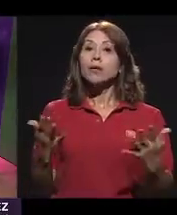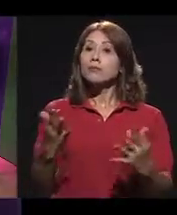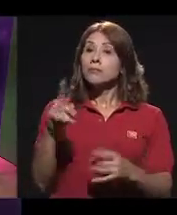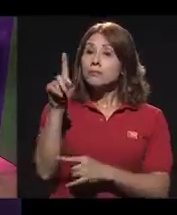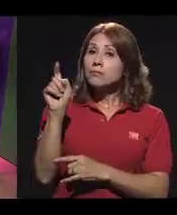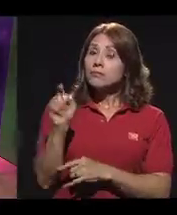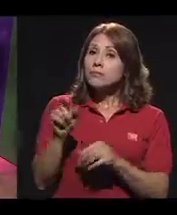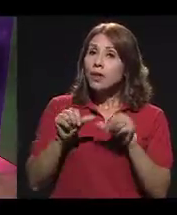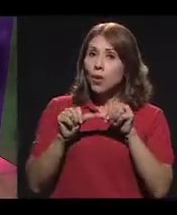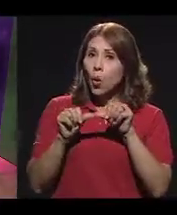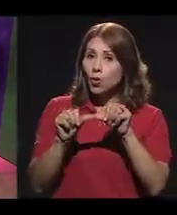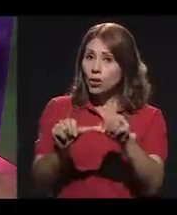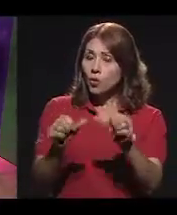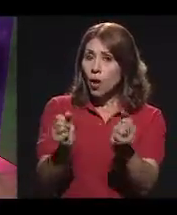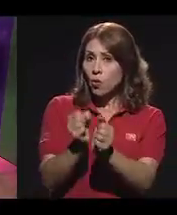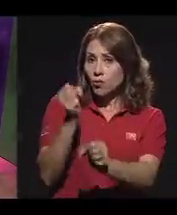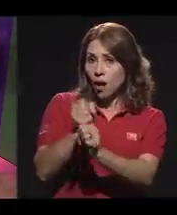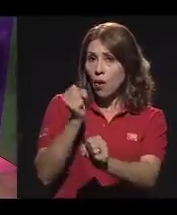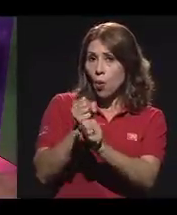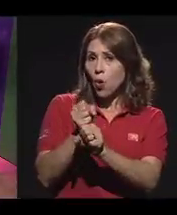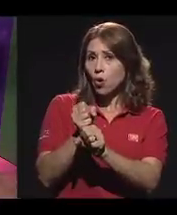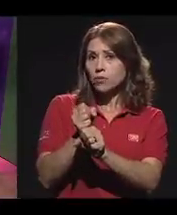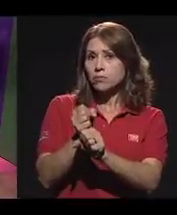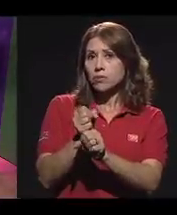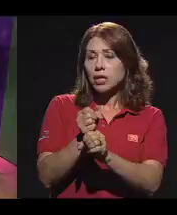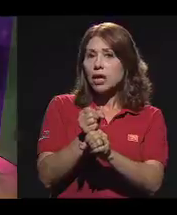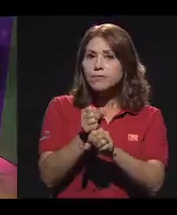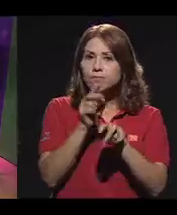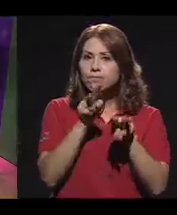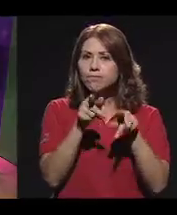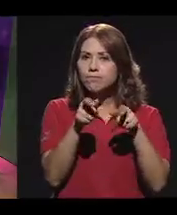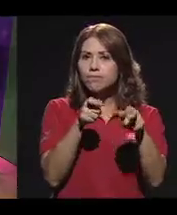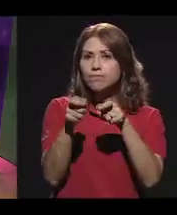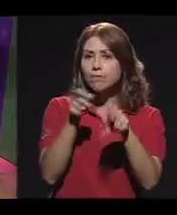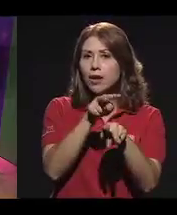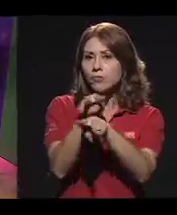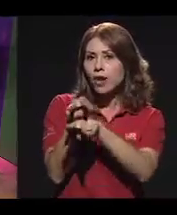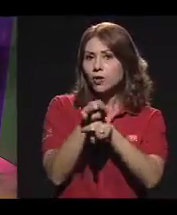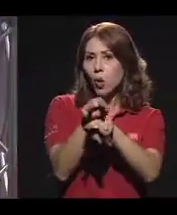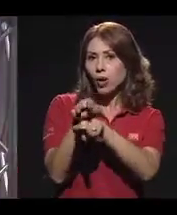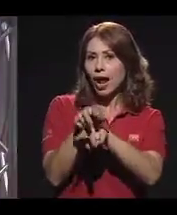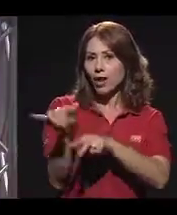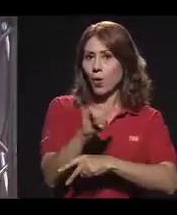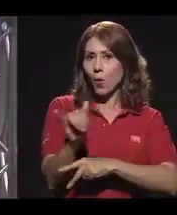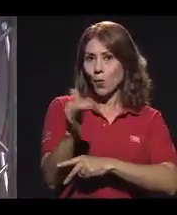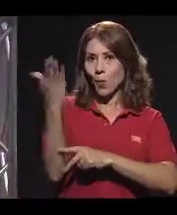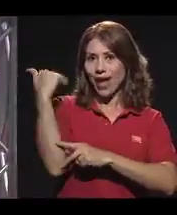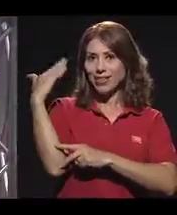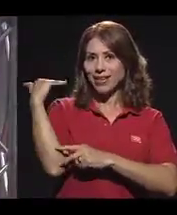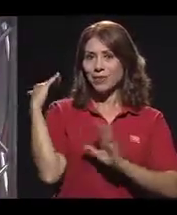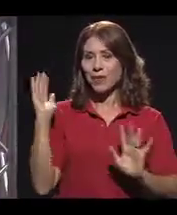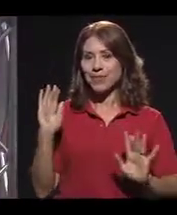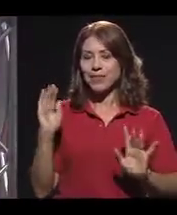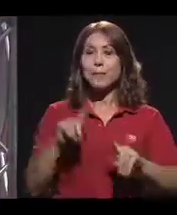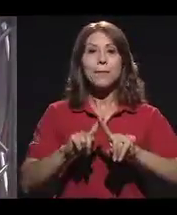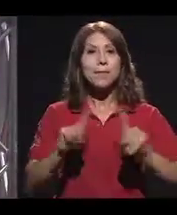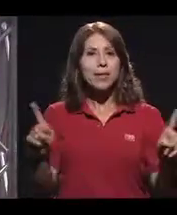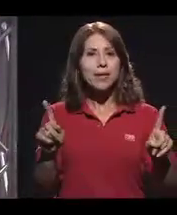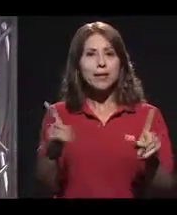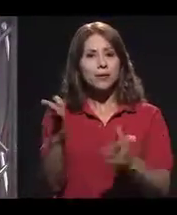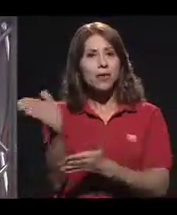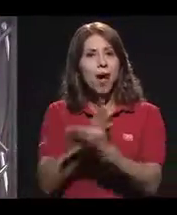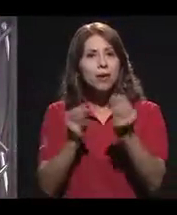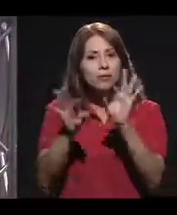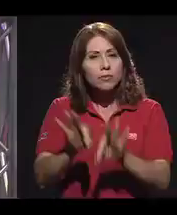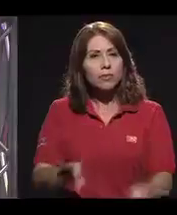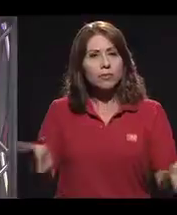Continúa con su labor rectora, tal cual estaba dispuesto en la ley anterior, pero uno de los aspectos